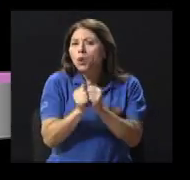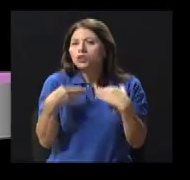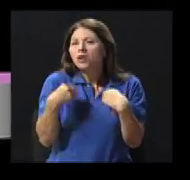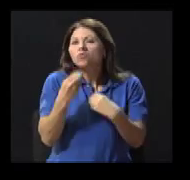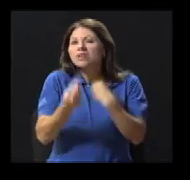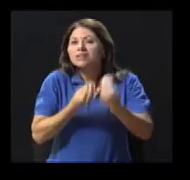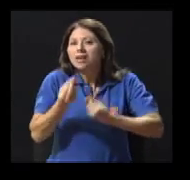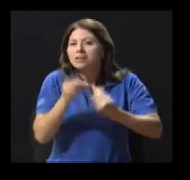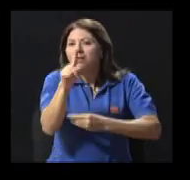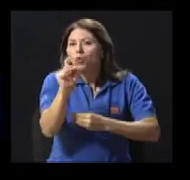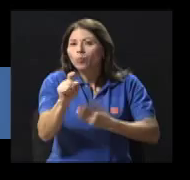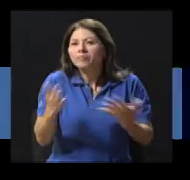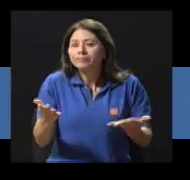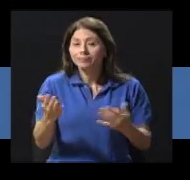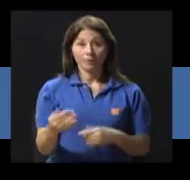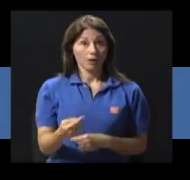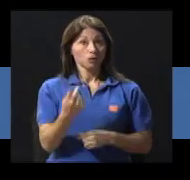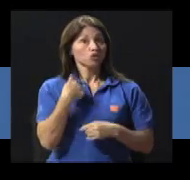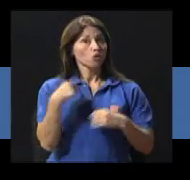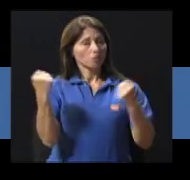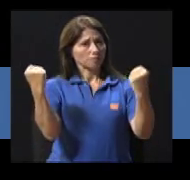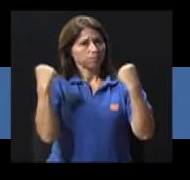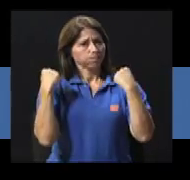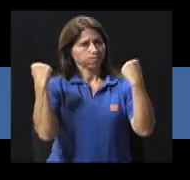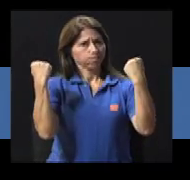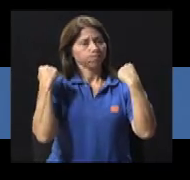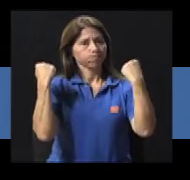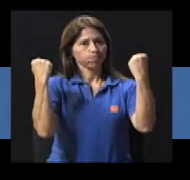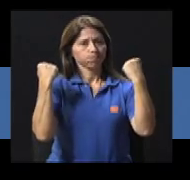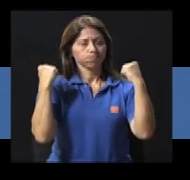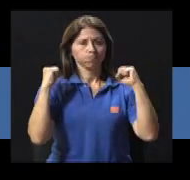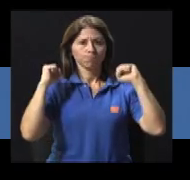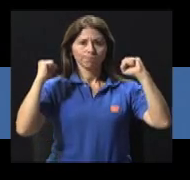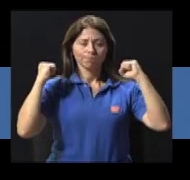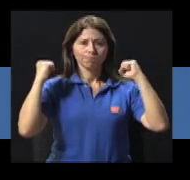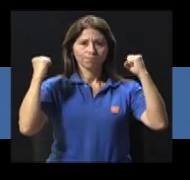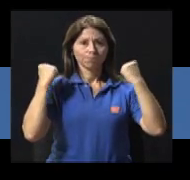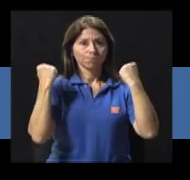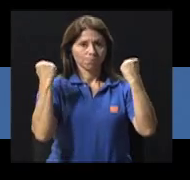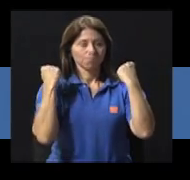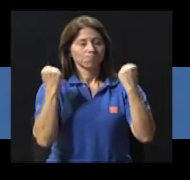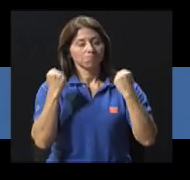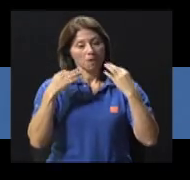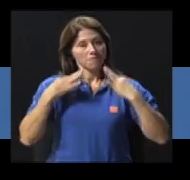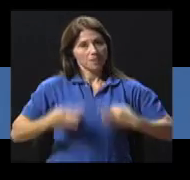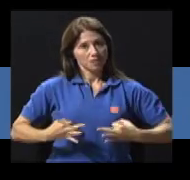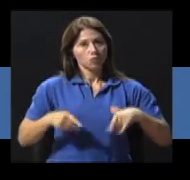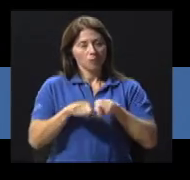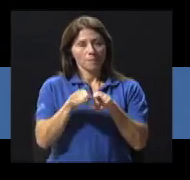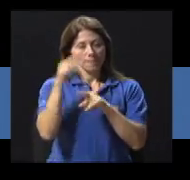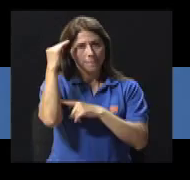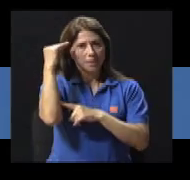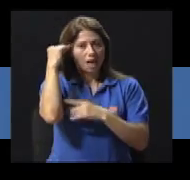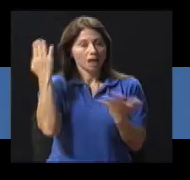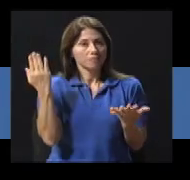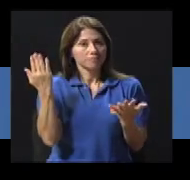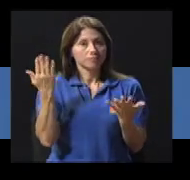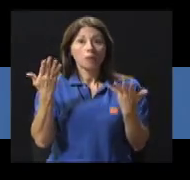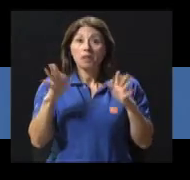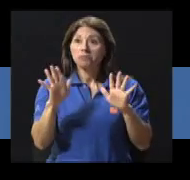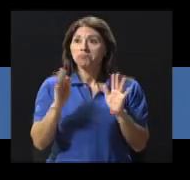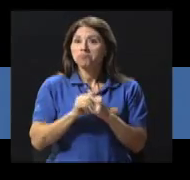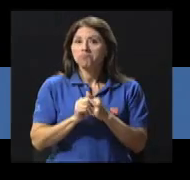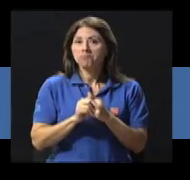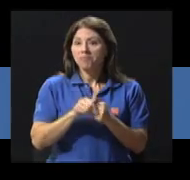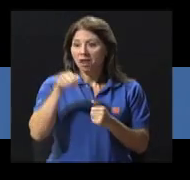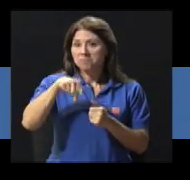salud. Estoy haciendo ejercicio en el gimnasio, digamos, dentro del ámbito físico y mental.